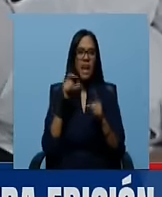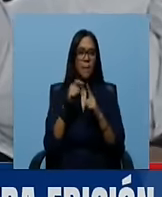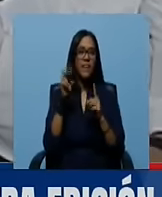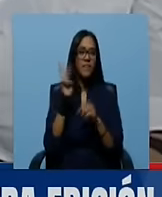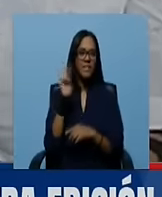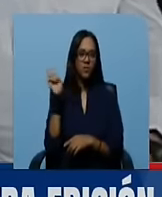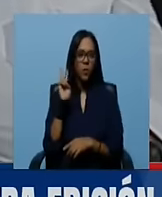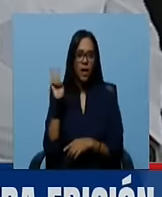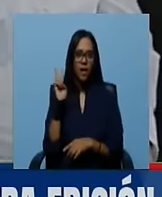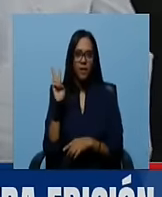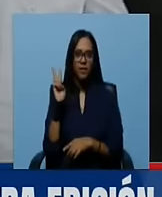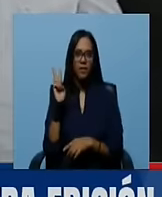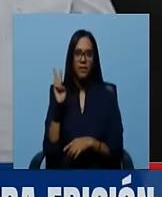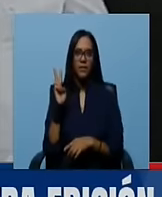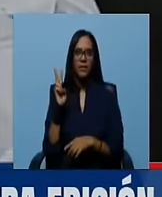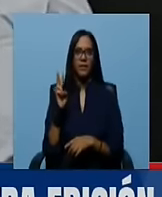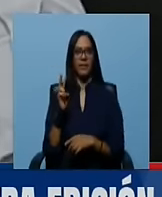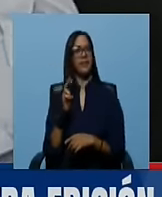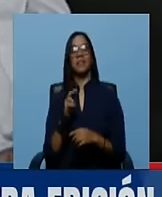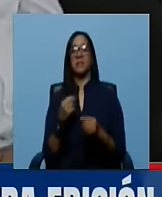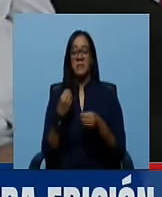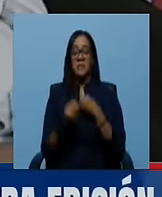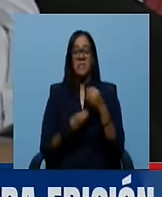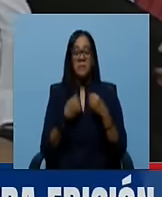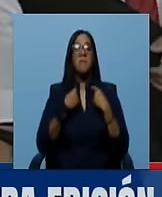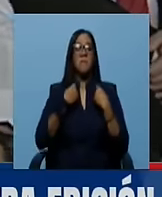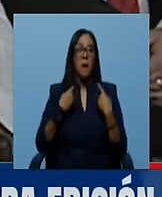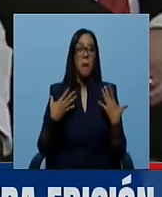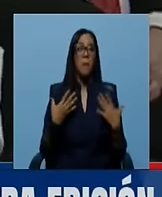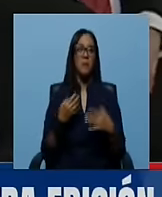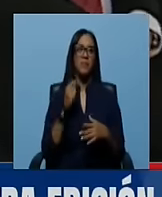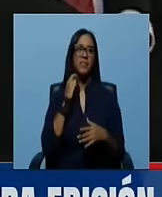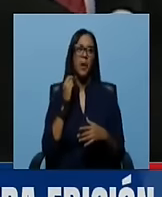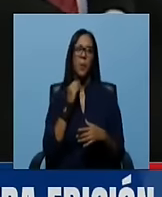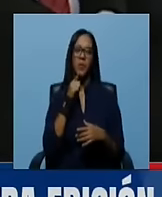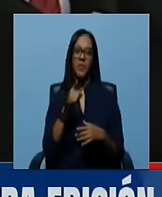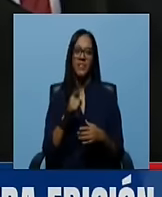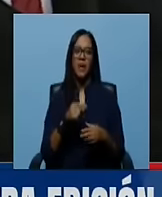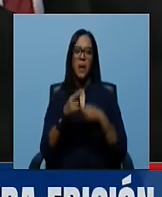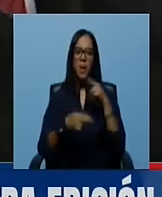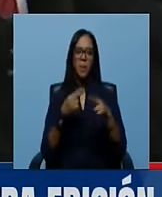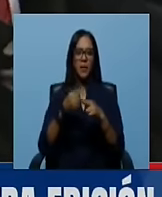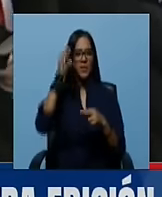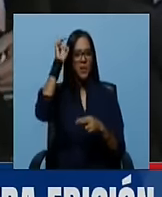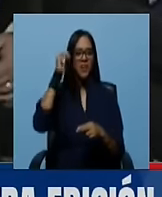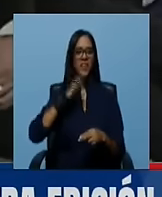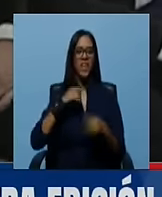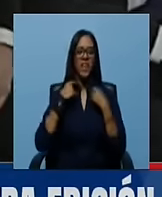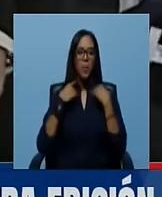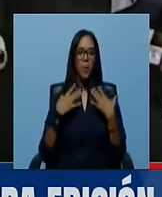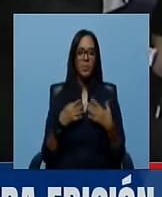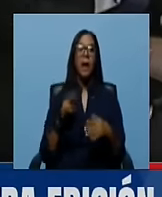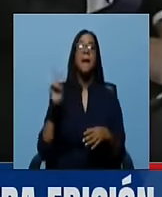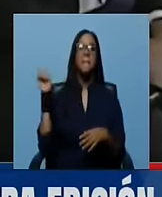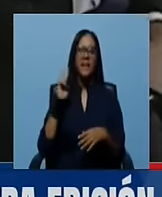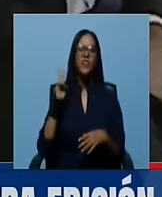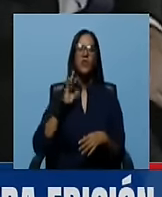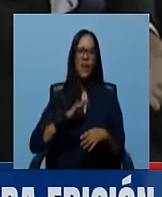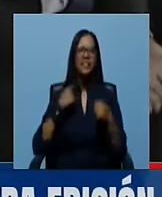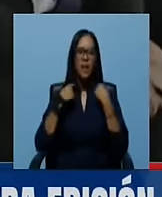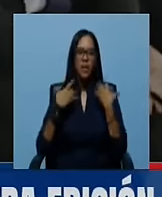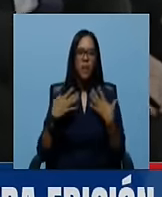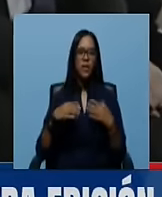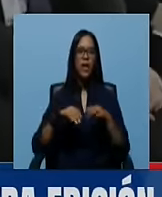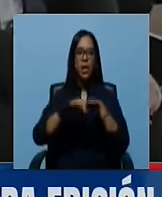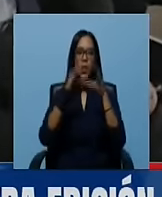Venezuela. Nos pusieron de moda la cava, como tú dices allá, Puerto Cabello está de moda, ¿no? Venezuela está de moda en el